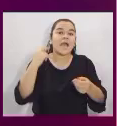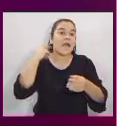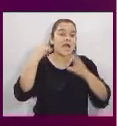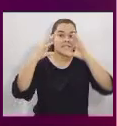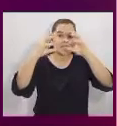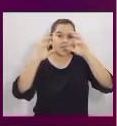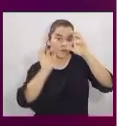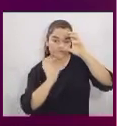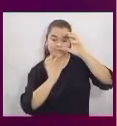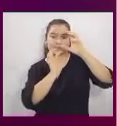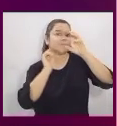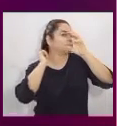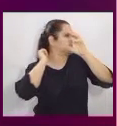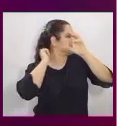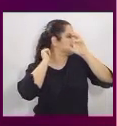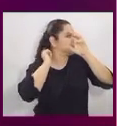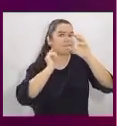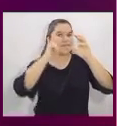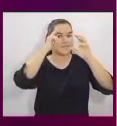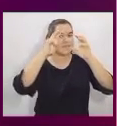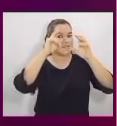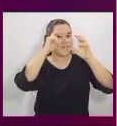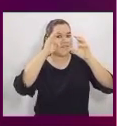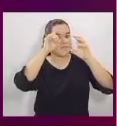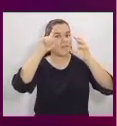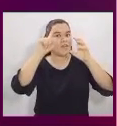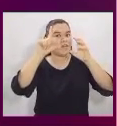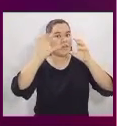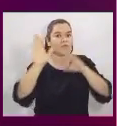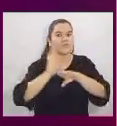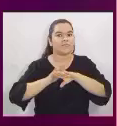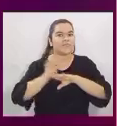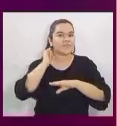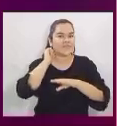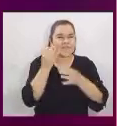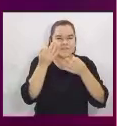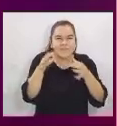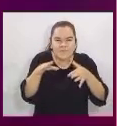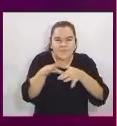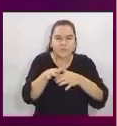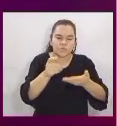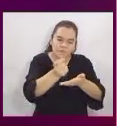para poder tener una sutileza en el trazo que voy a generar.